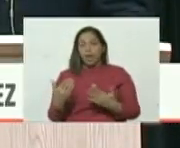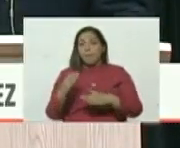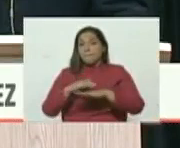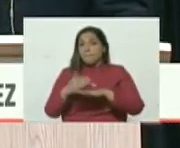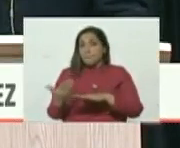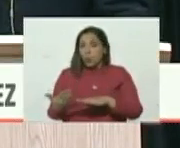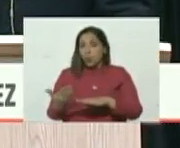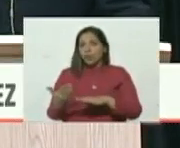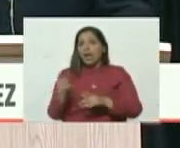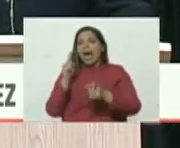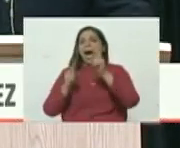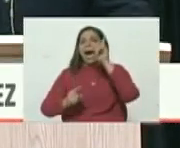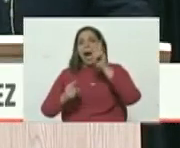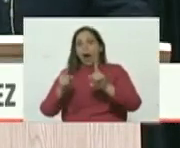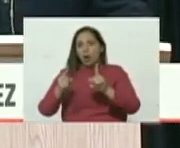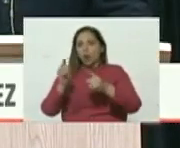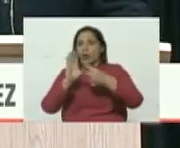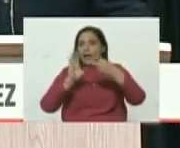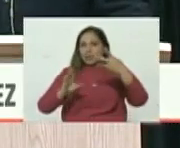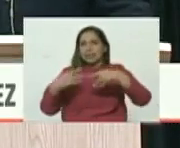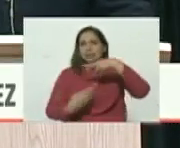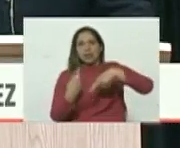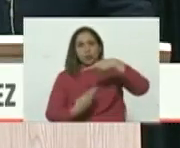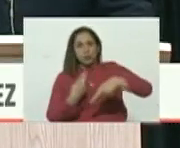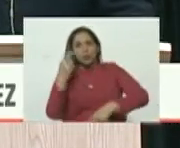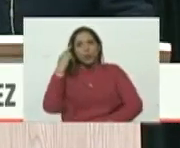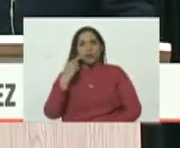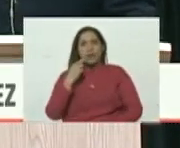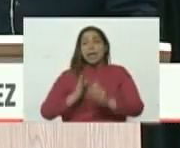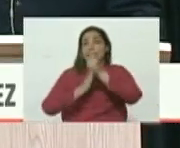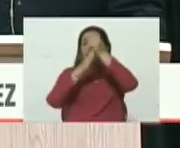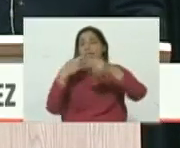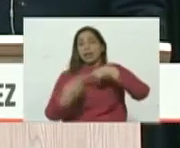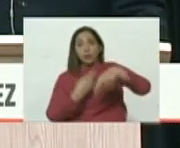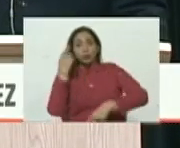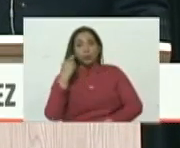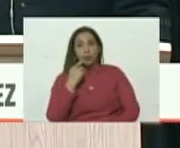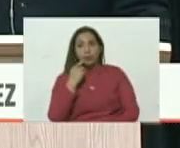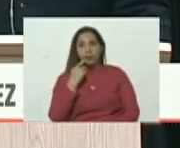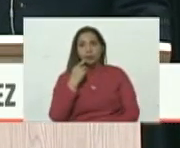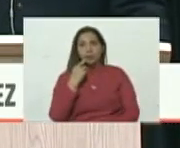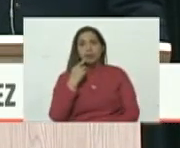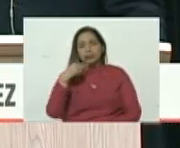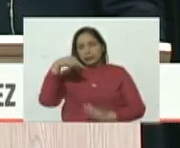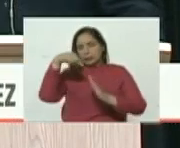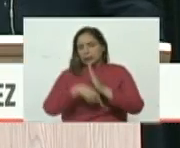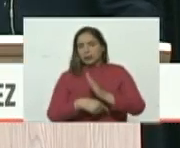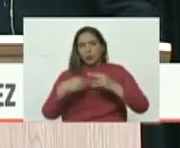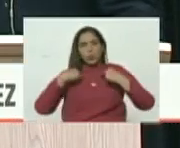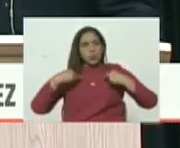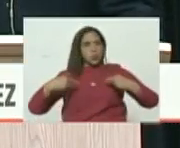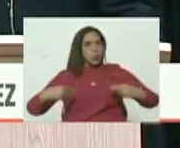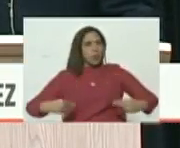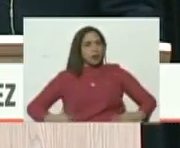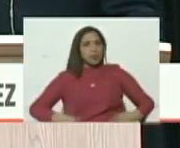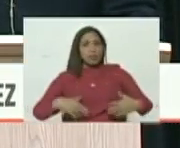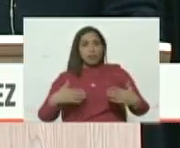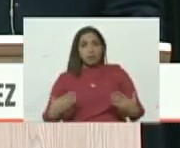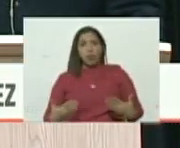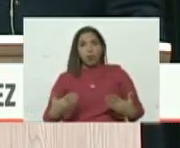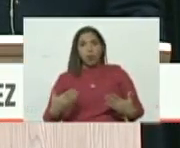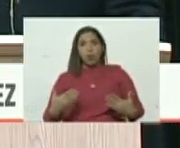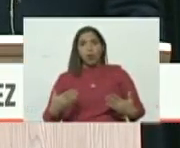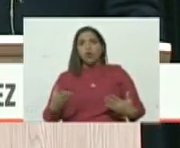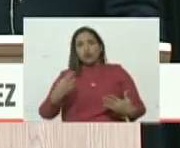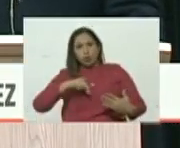algo caracteriza a la Revolución Bolivariana y a los líderes de la Revolución Bolivariana es su profundo humanismo, porque todos fuimos